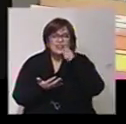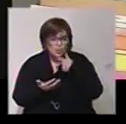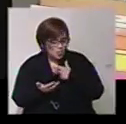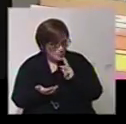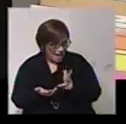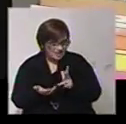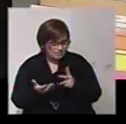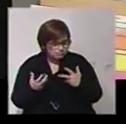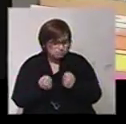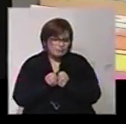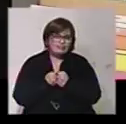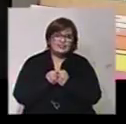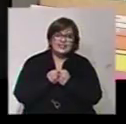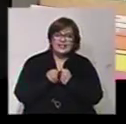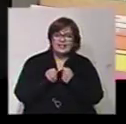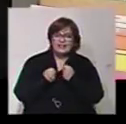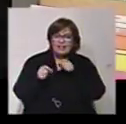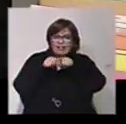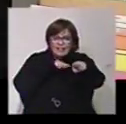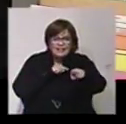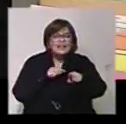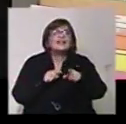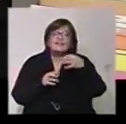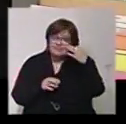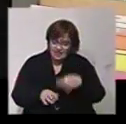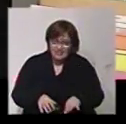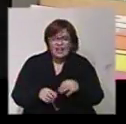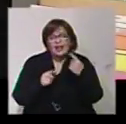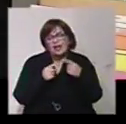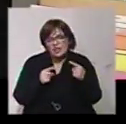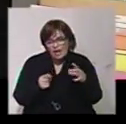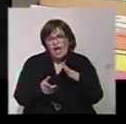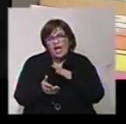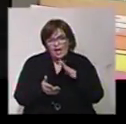muy animal. Es verdad que tenía toda esta cosa como